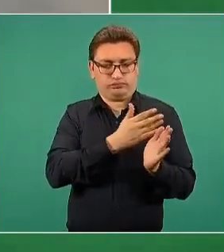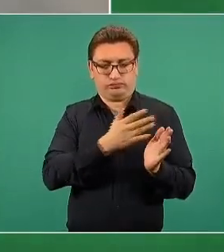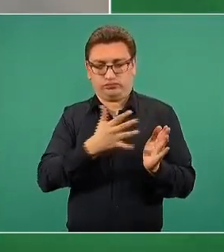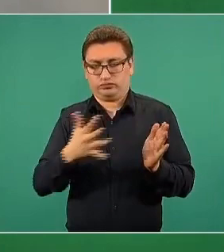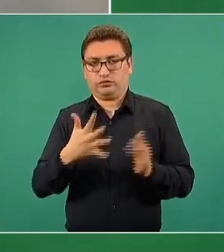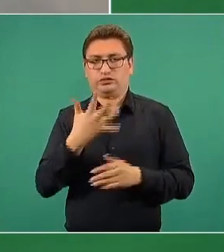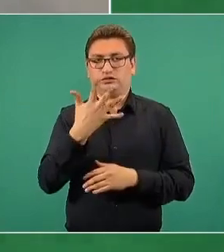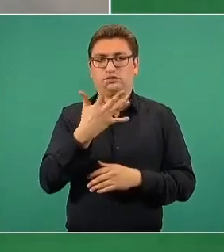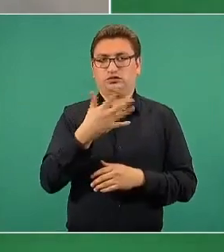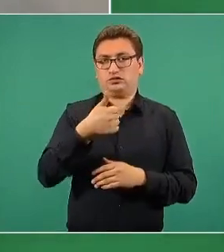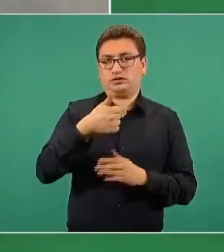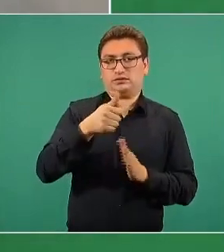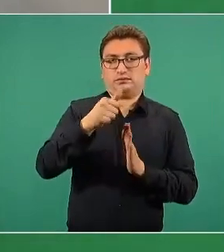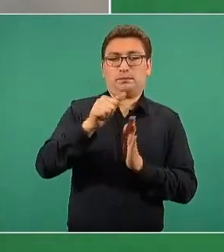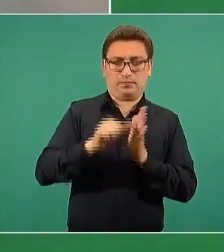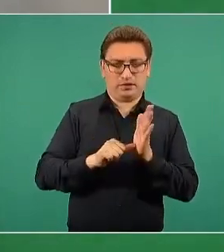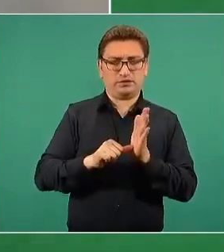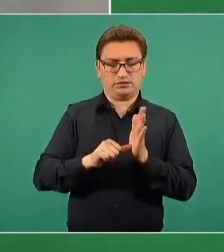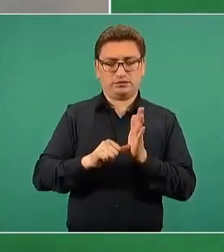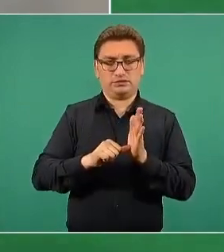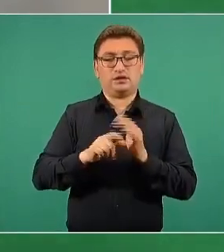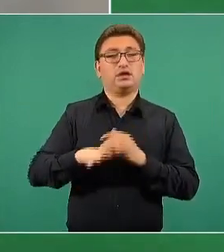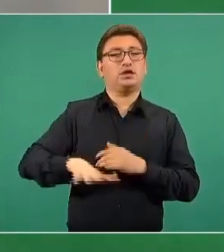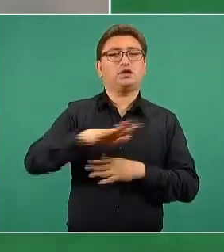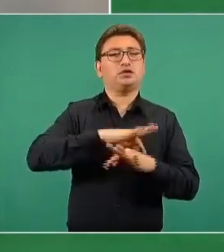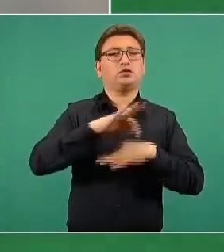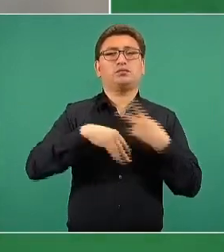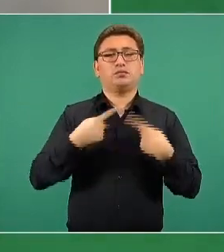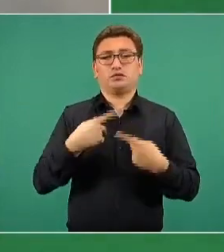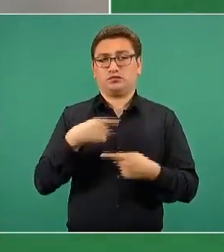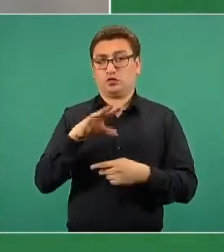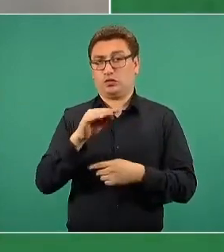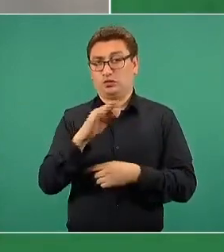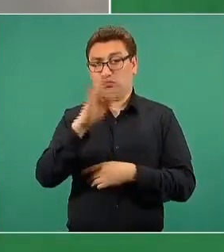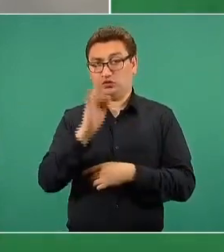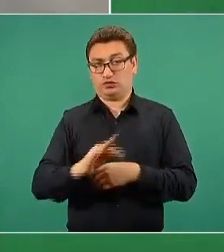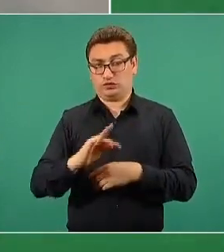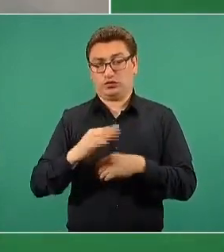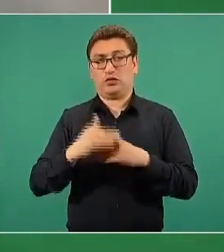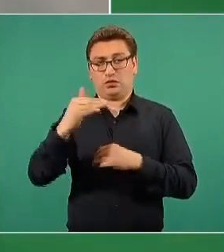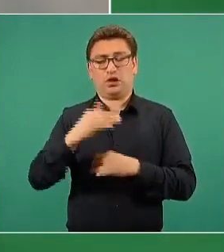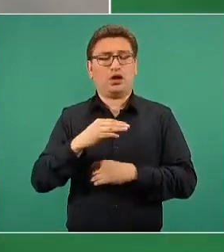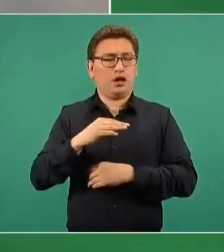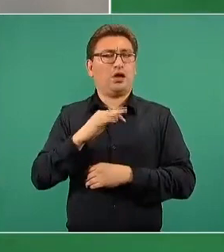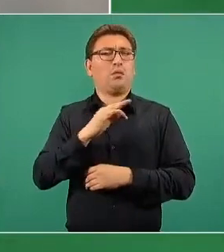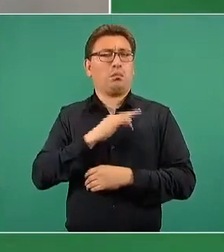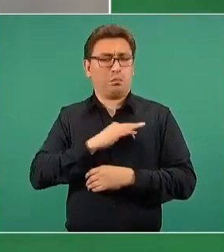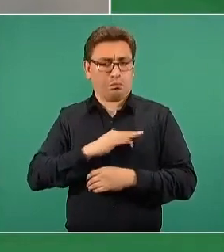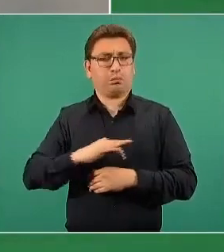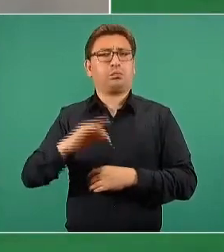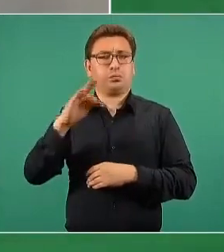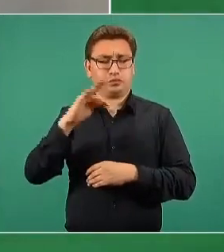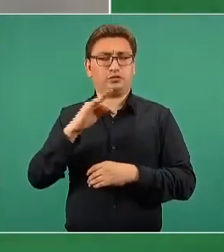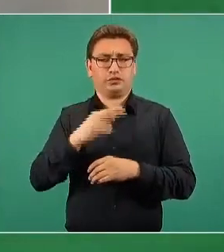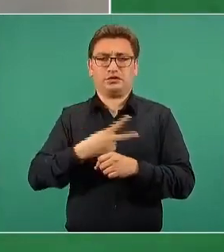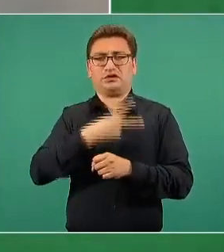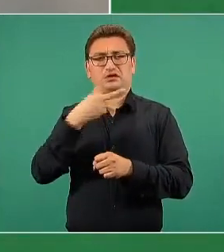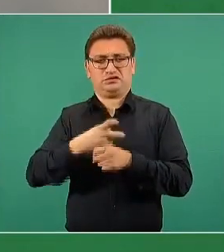meses, todavía más del 90% de las personas cuentan con una